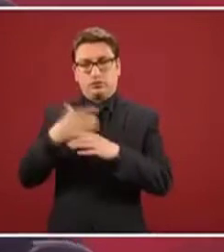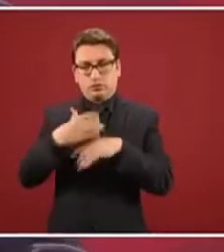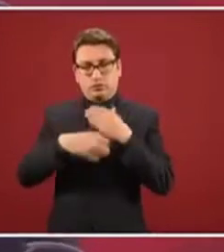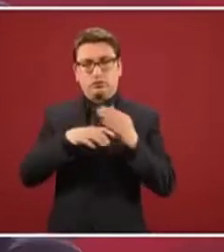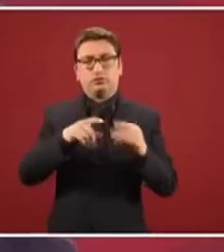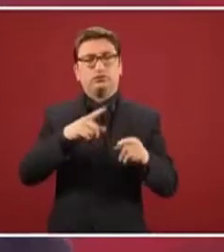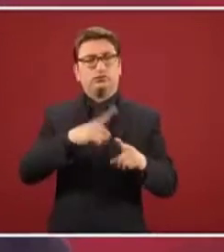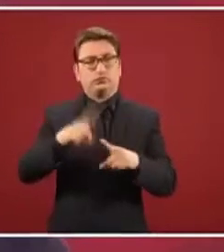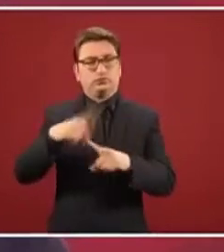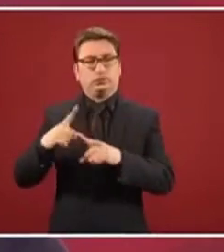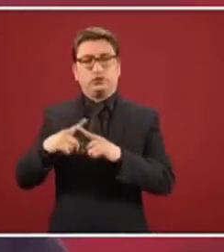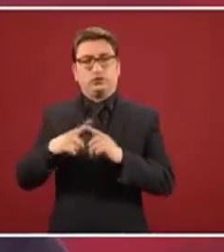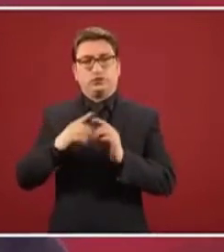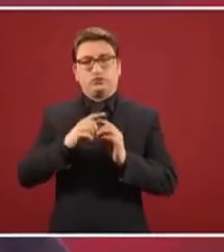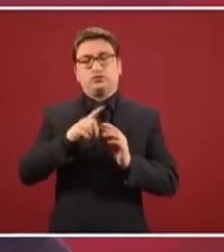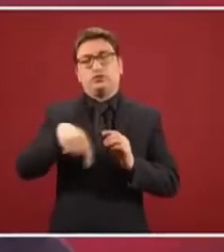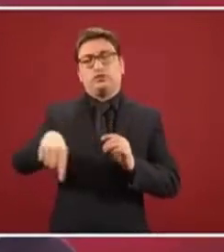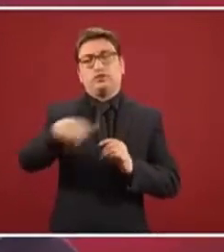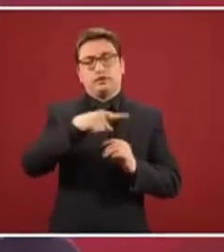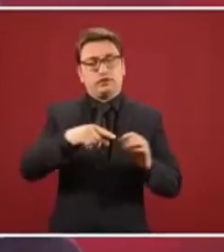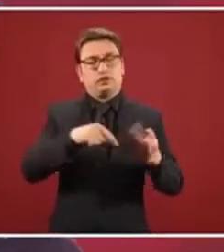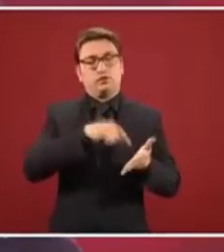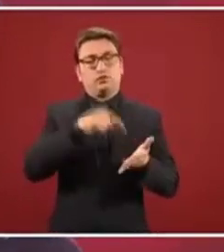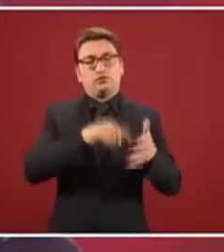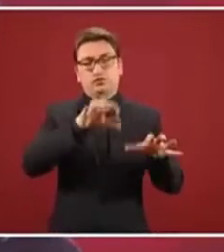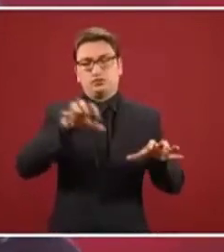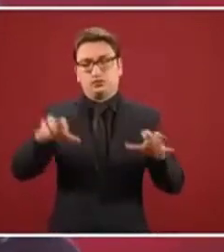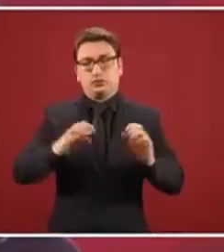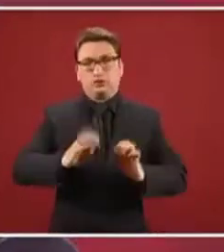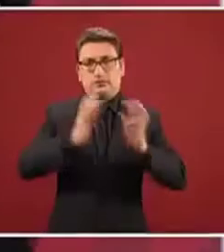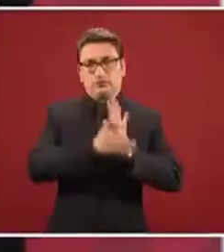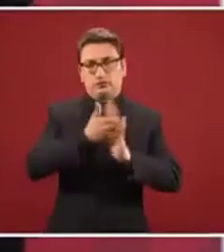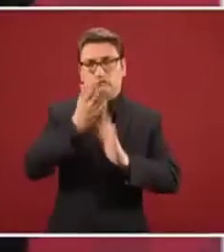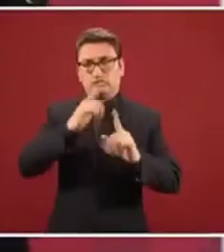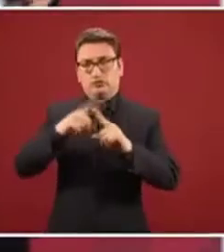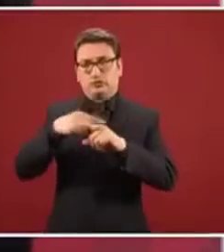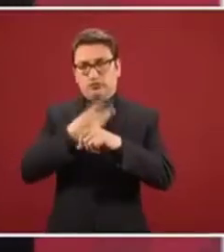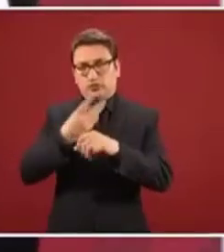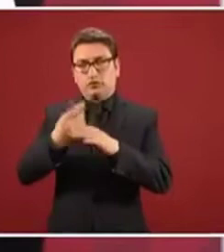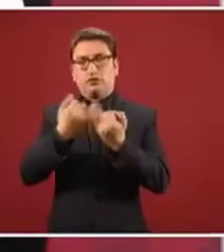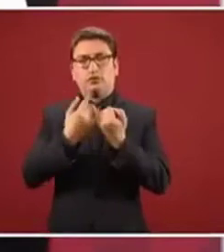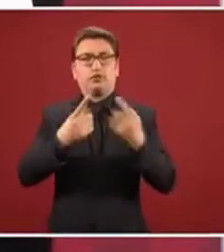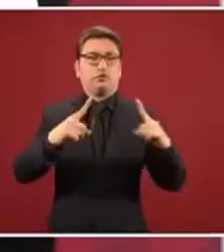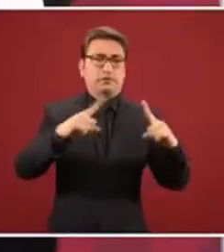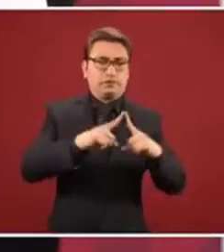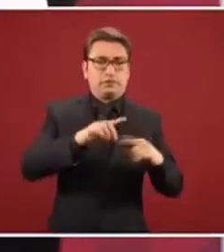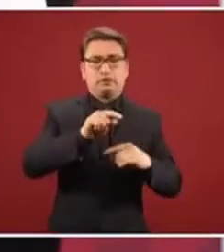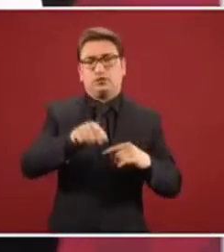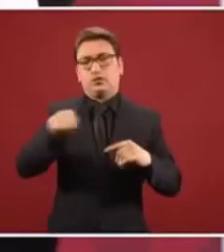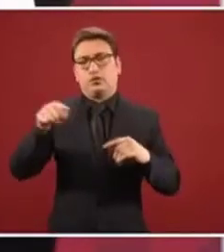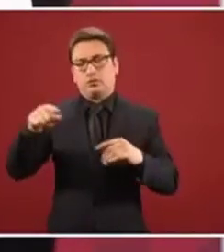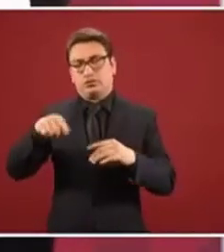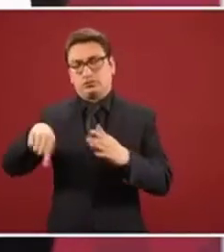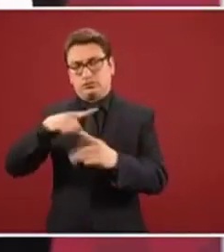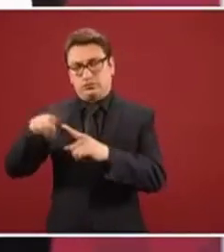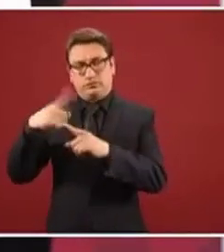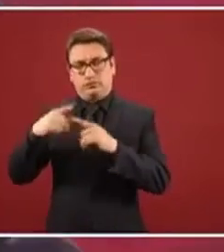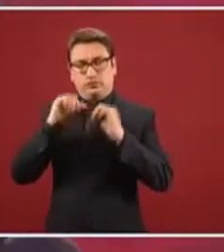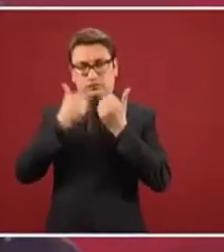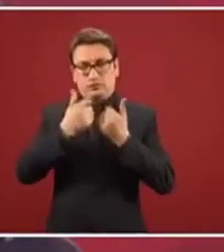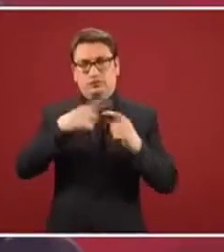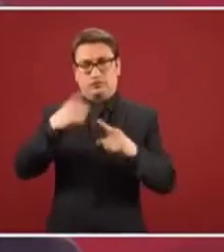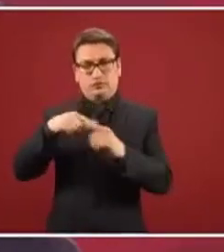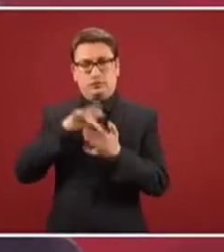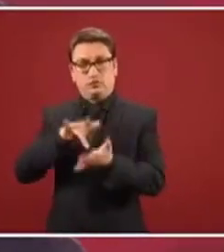de infraestructura de los albergues, tanto de iglesias como de la sociedad civil. No hay